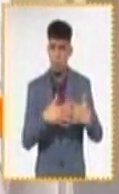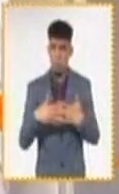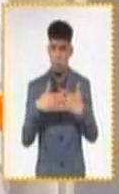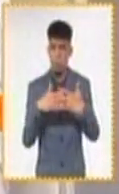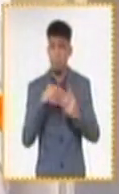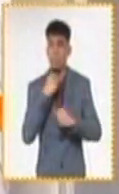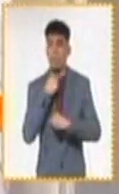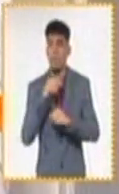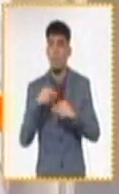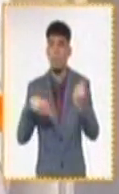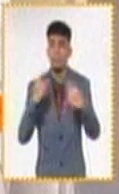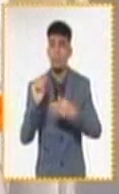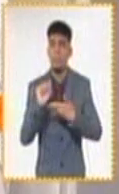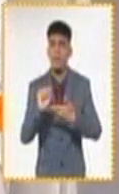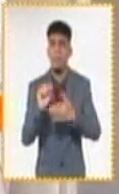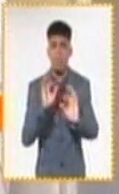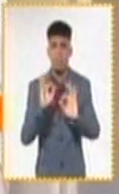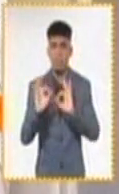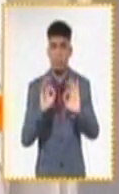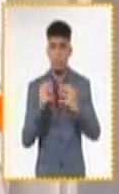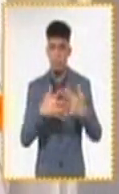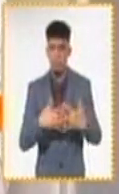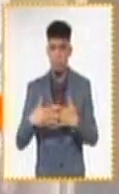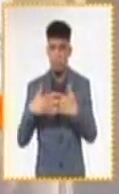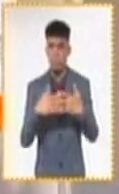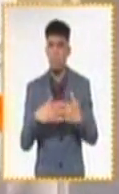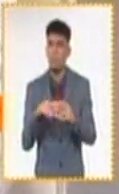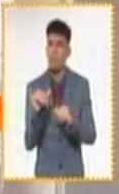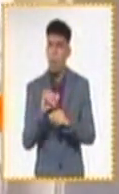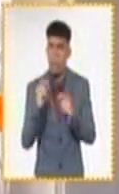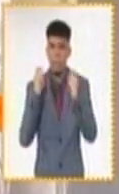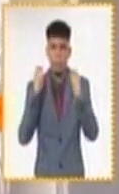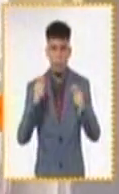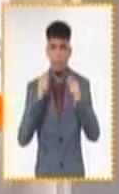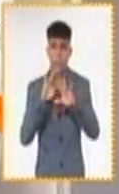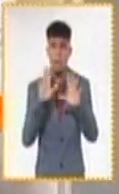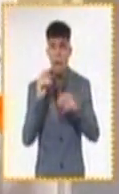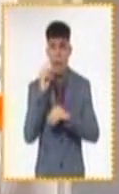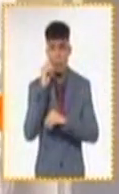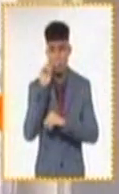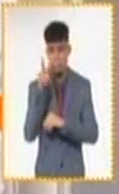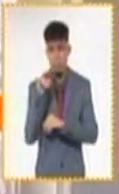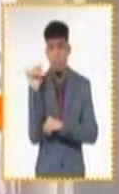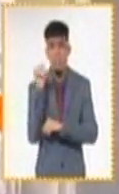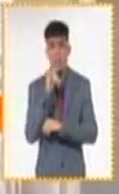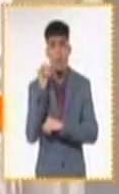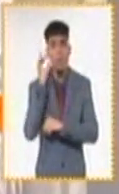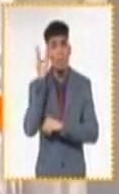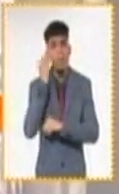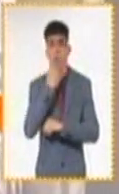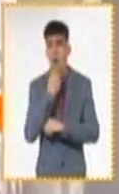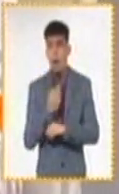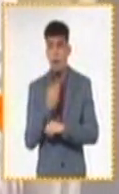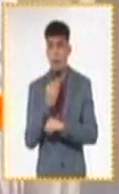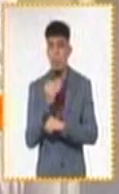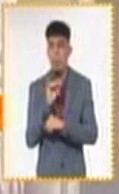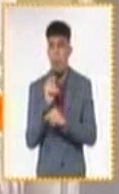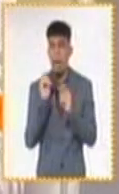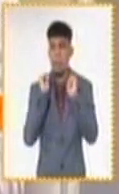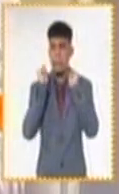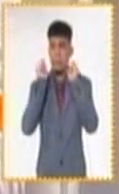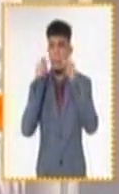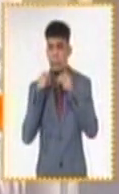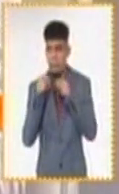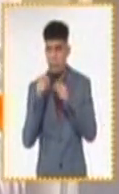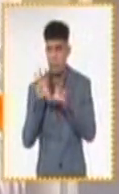seguridad norteamericanos, que son todo menos sutiles. Ya lo vimos en el video de la joven turca, pero hay una larga historia de sus manejos